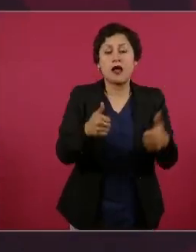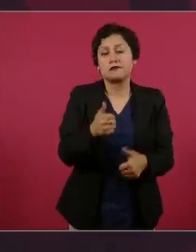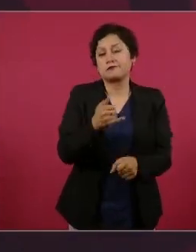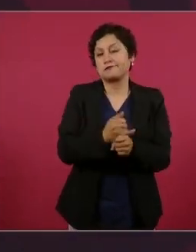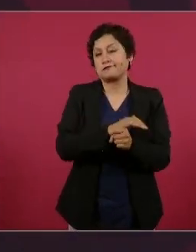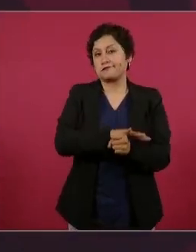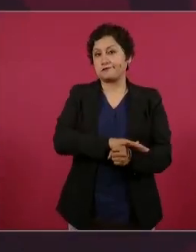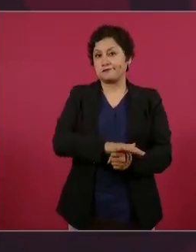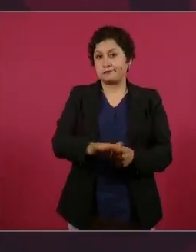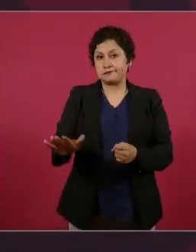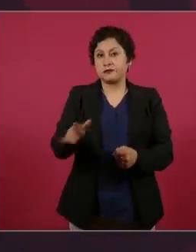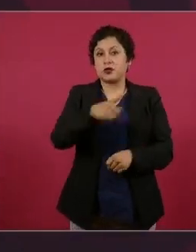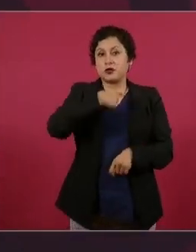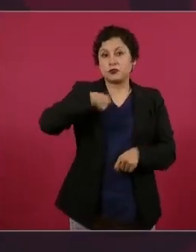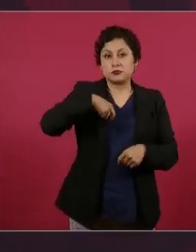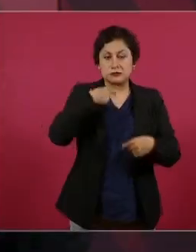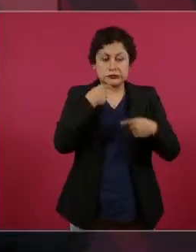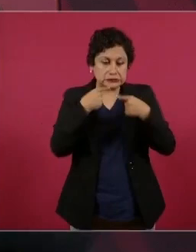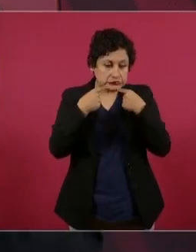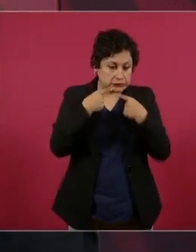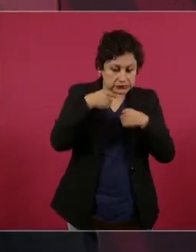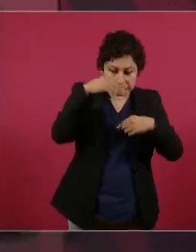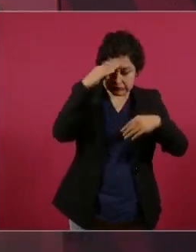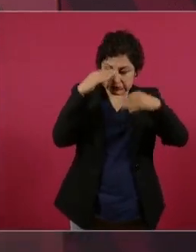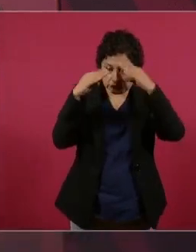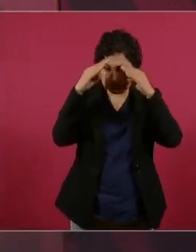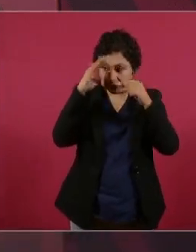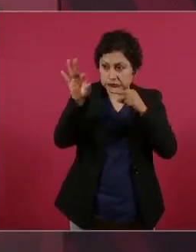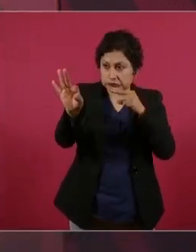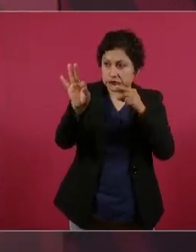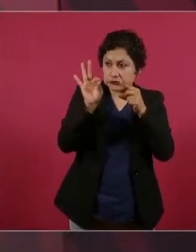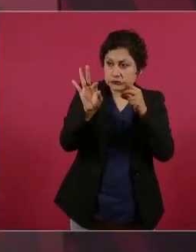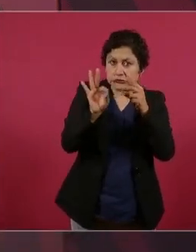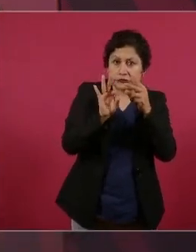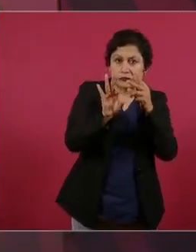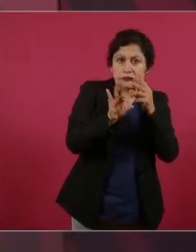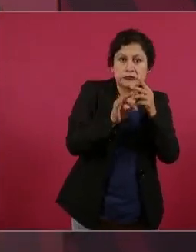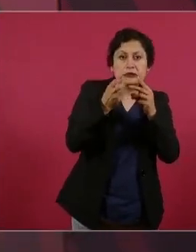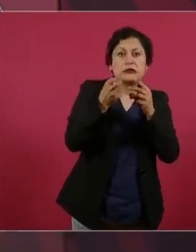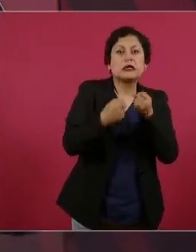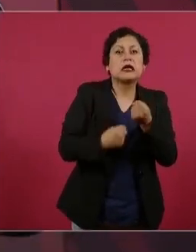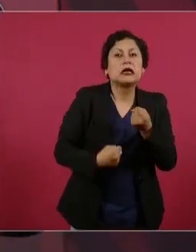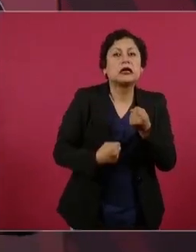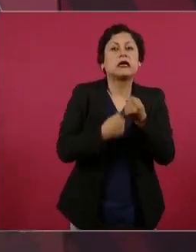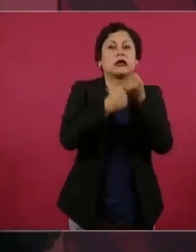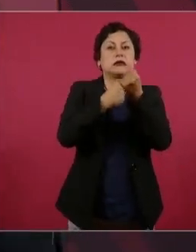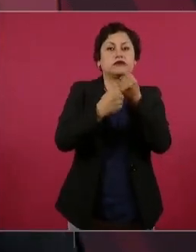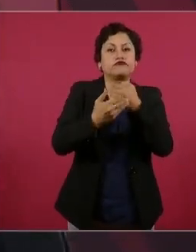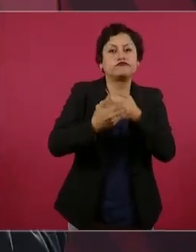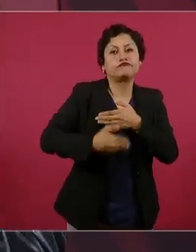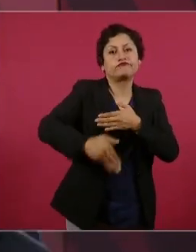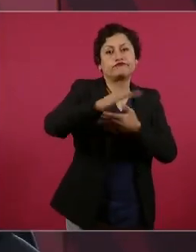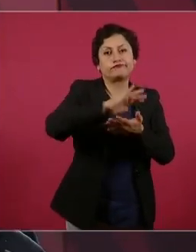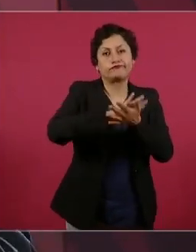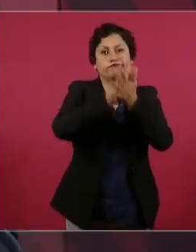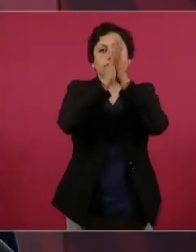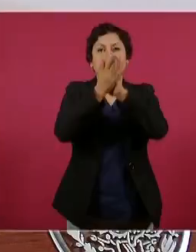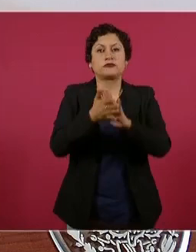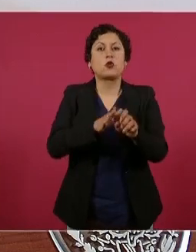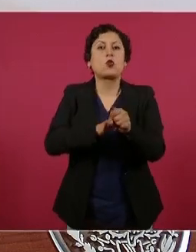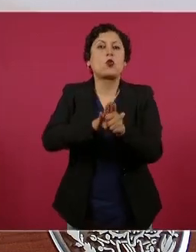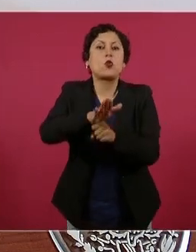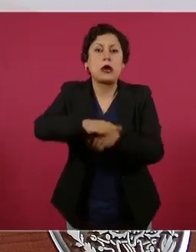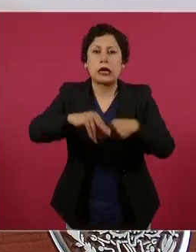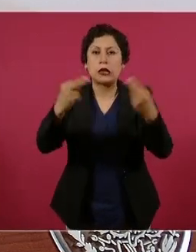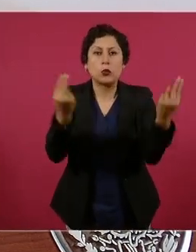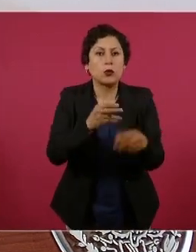hacer, ¿sí?, para sentar las bases de la transformación? ¿Sí? ¿Qué es más